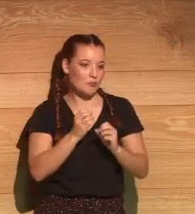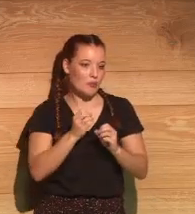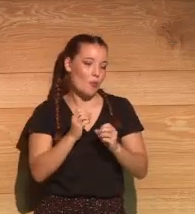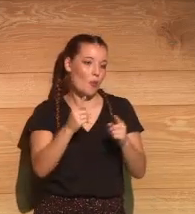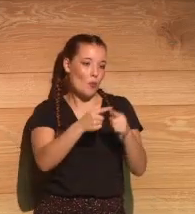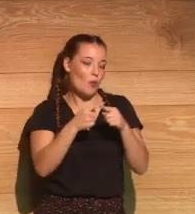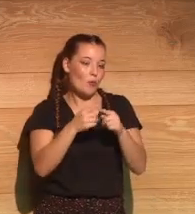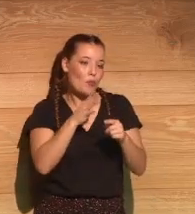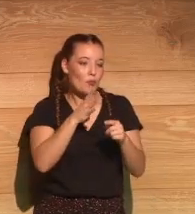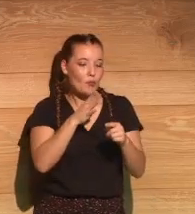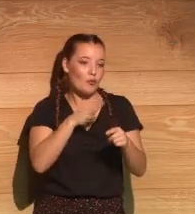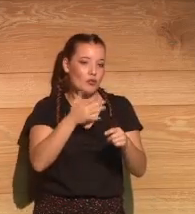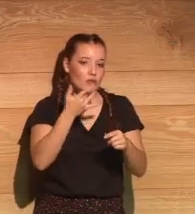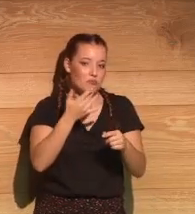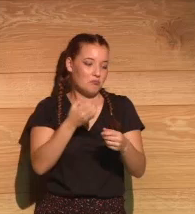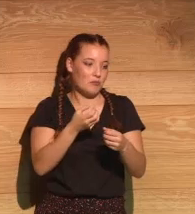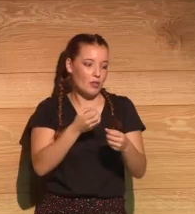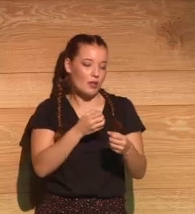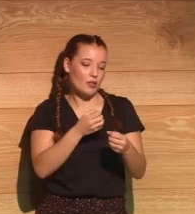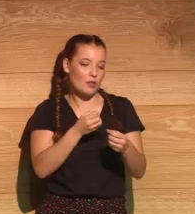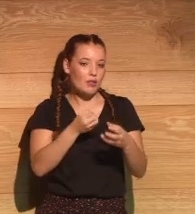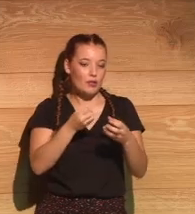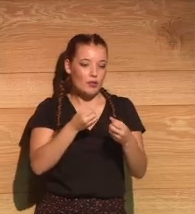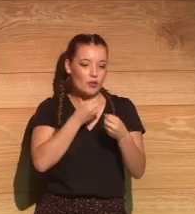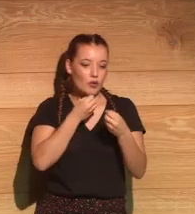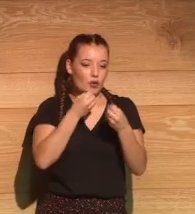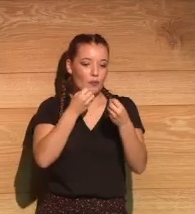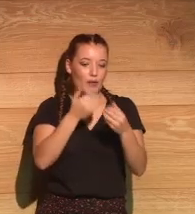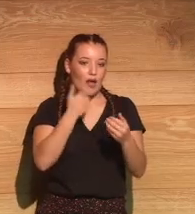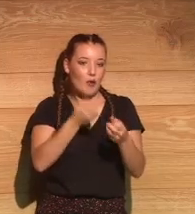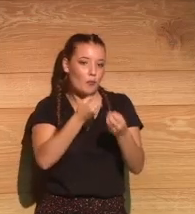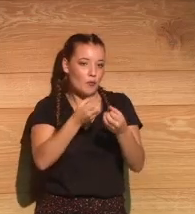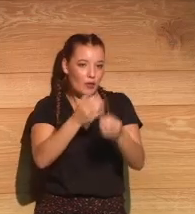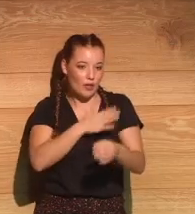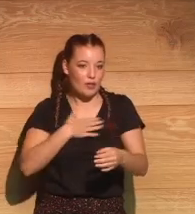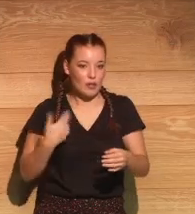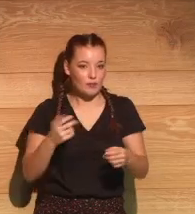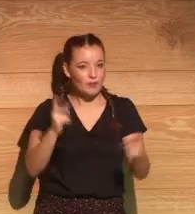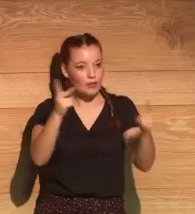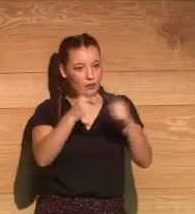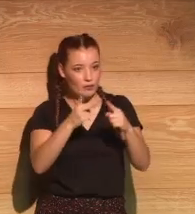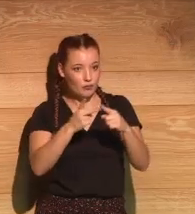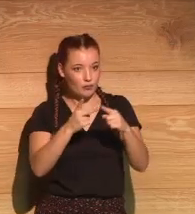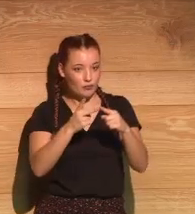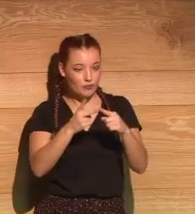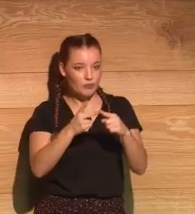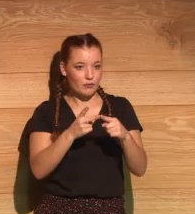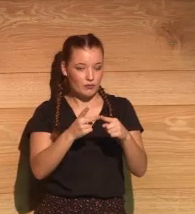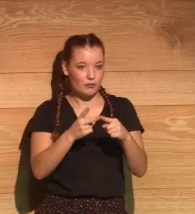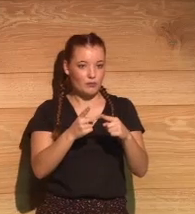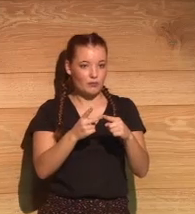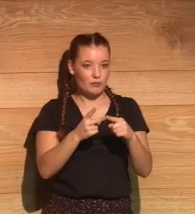obviar. Y la otra que quería hablar, que quería comentar es la